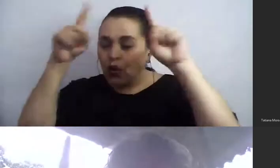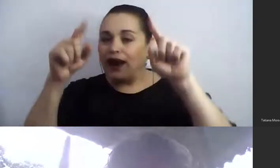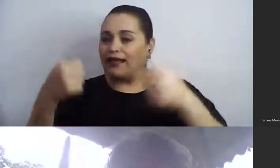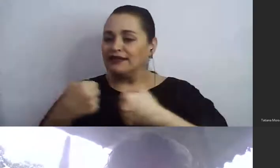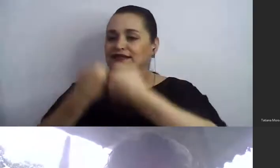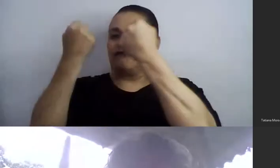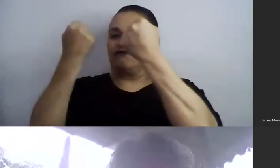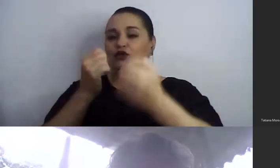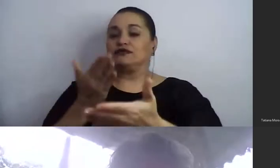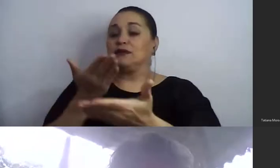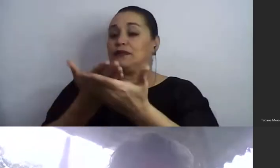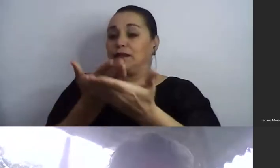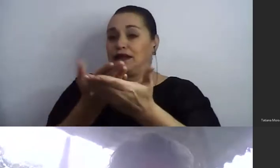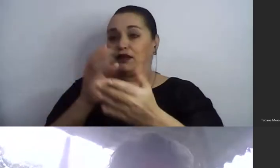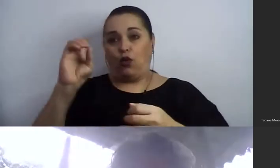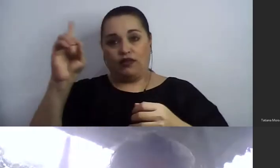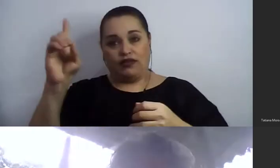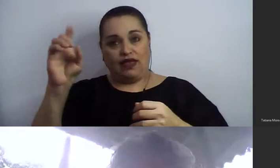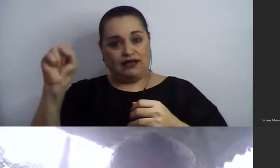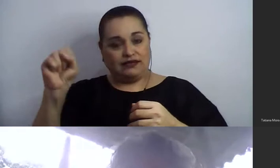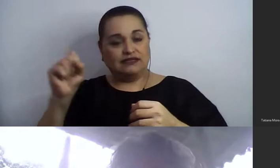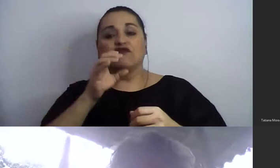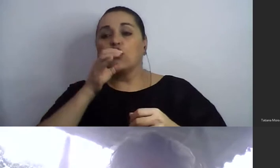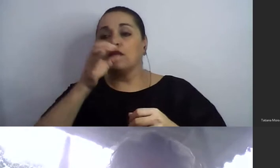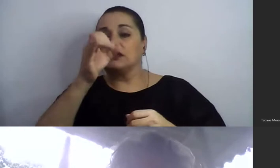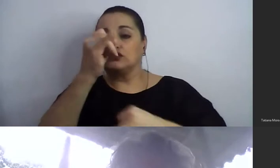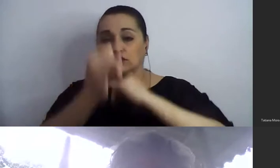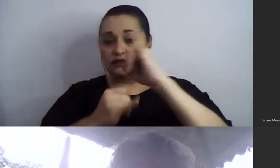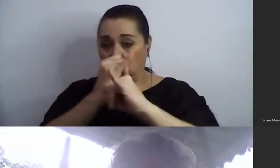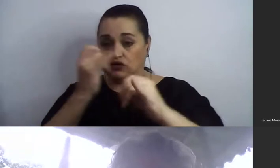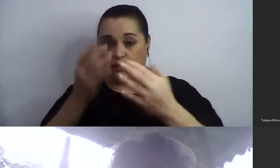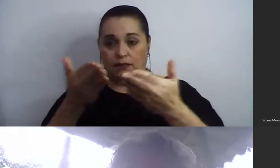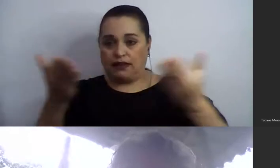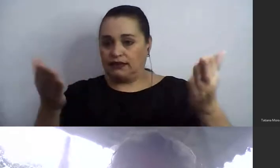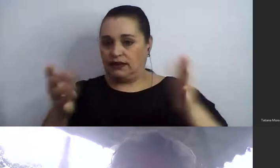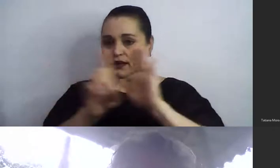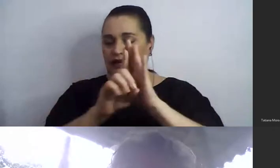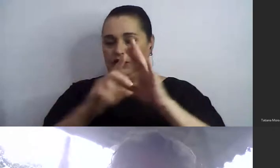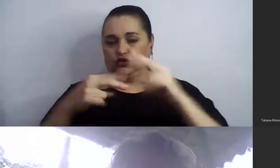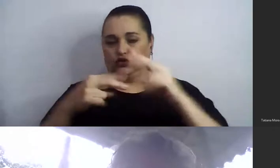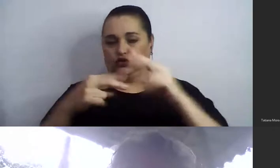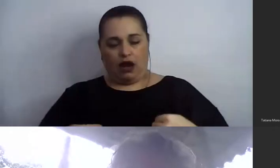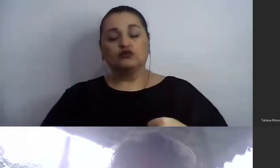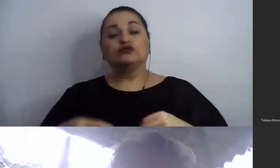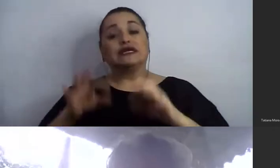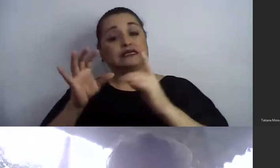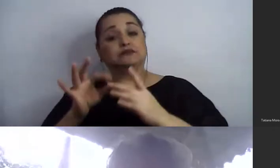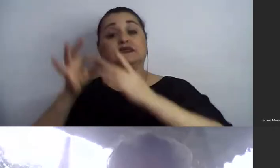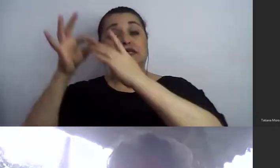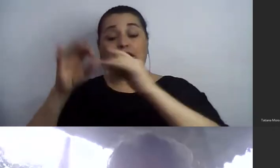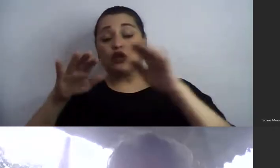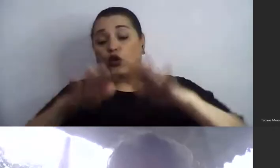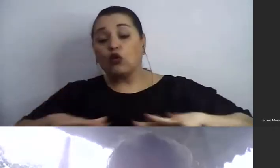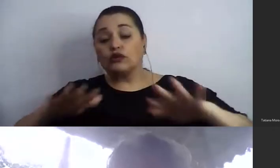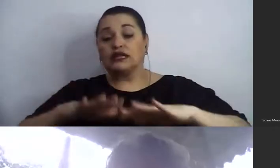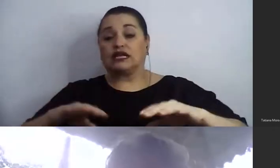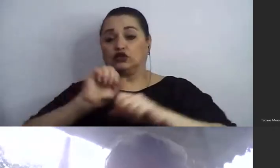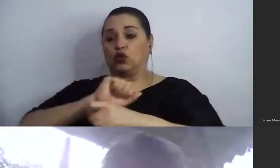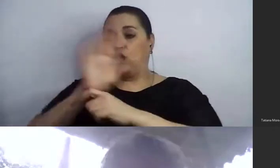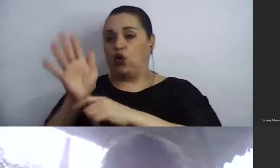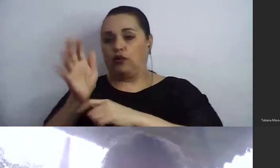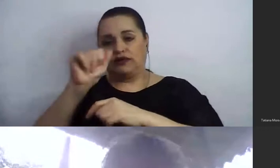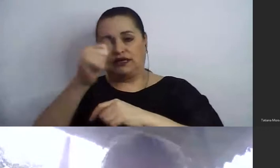de la implementación de los ODS y de las recomendaciones internacionales en materia de derechos humanos particularmente en el contexto de la COVID-19